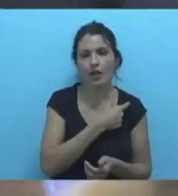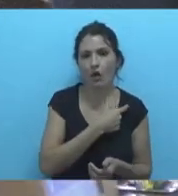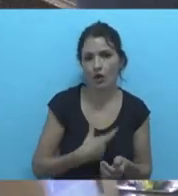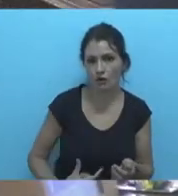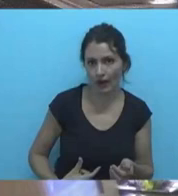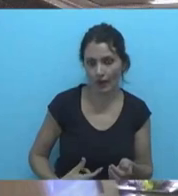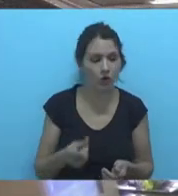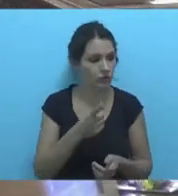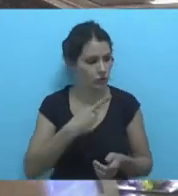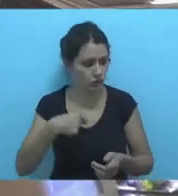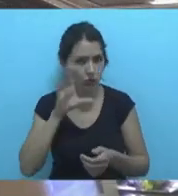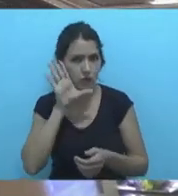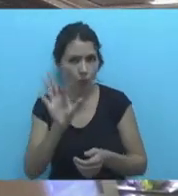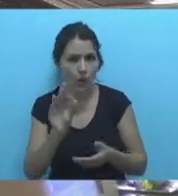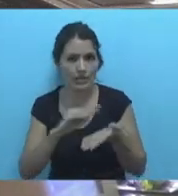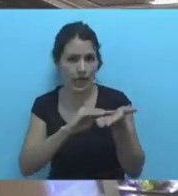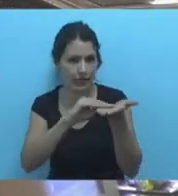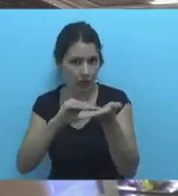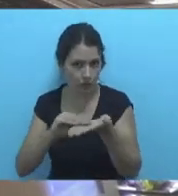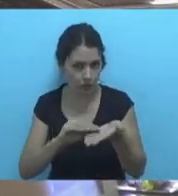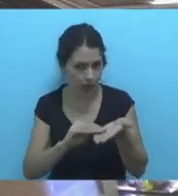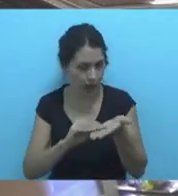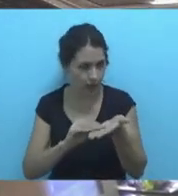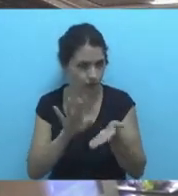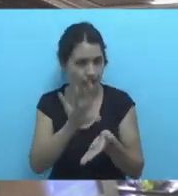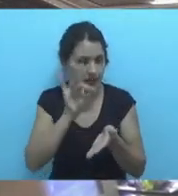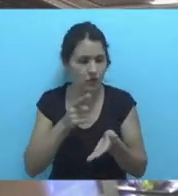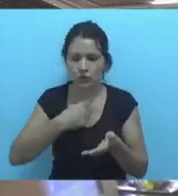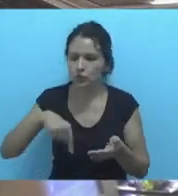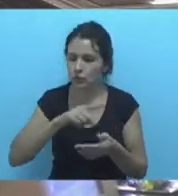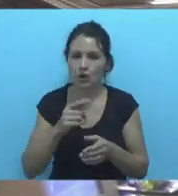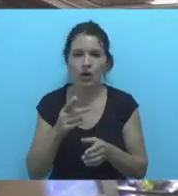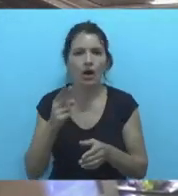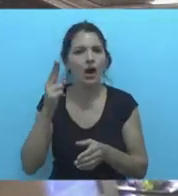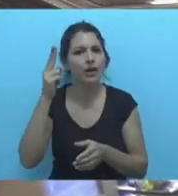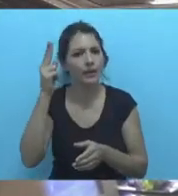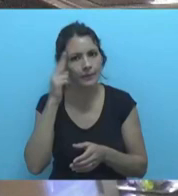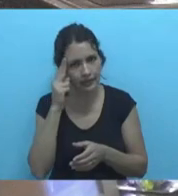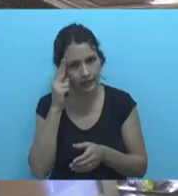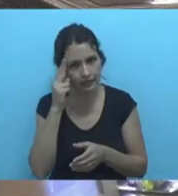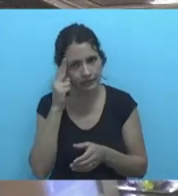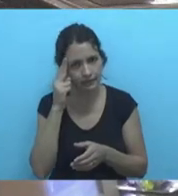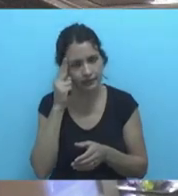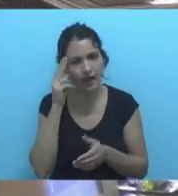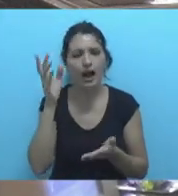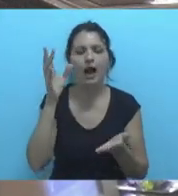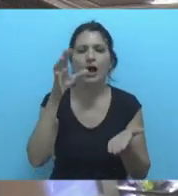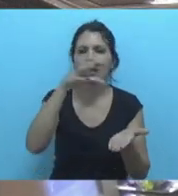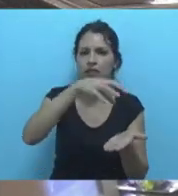como nosotros, los 50 diputados que estamos acá, tenemos que tener el mismo respeto por las